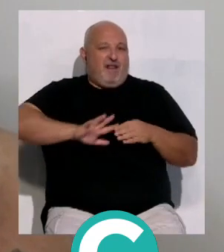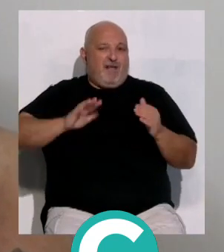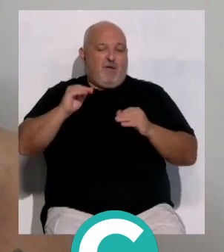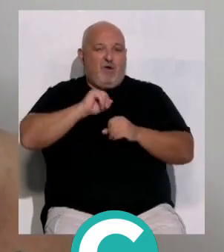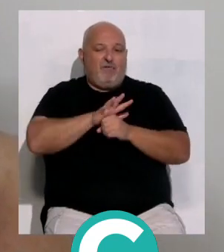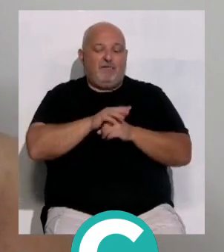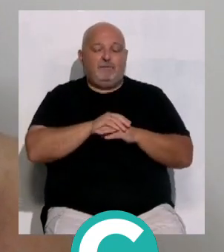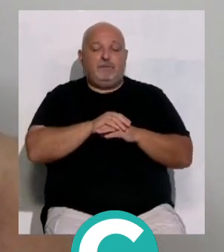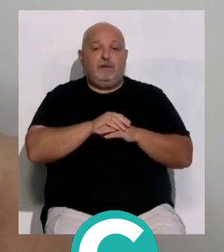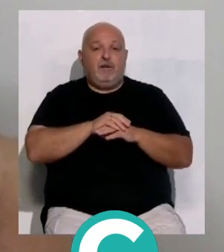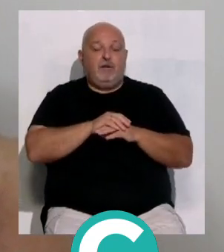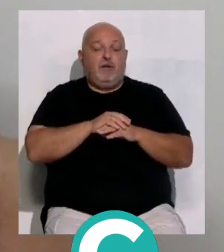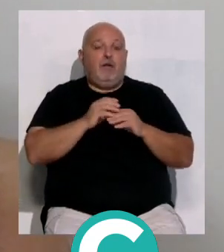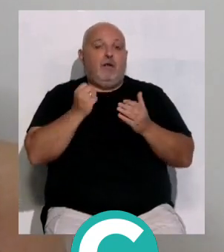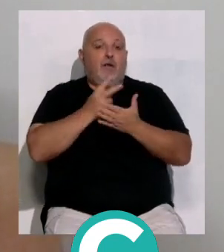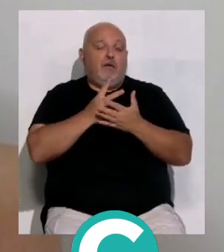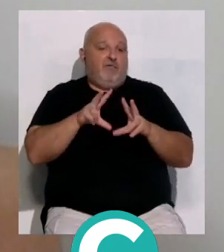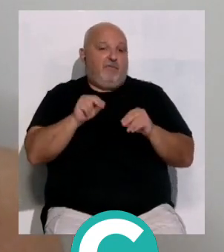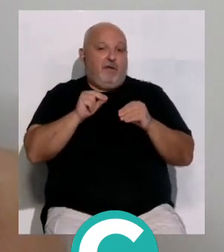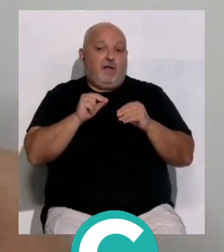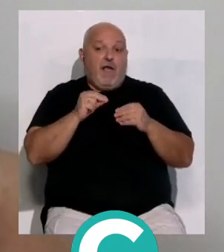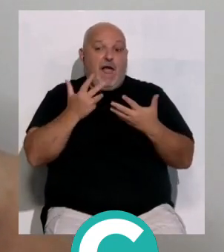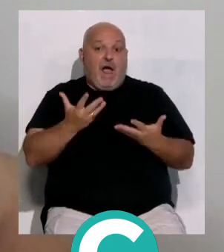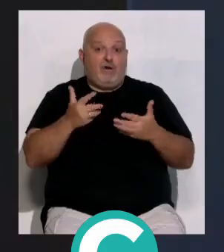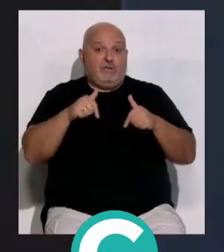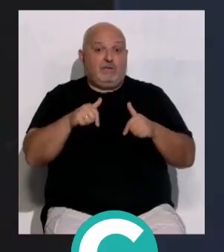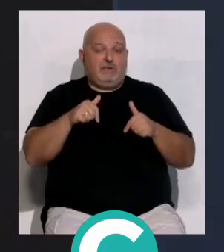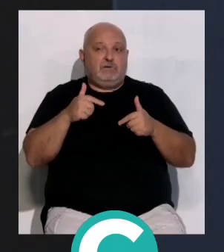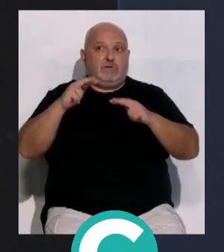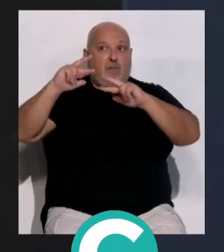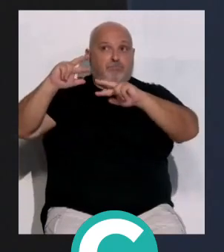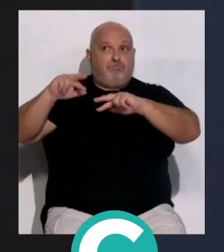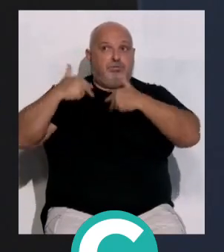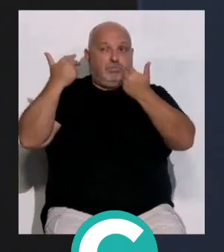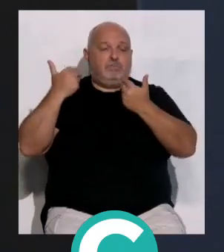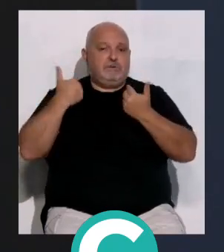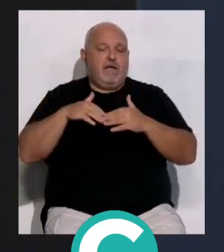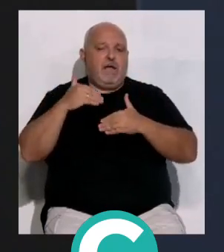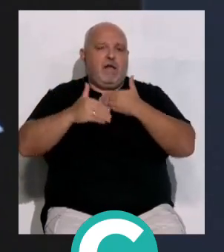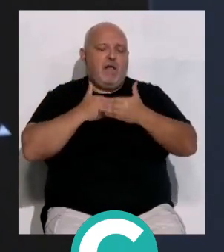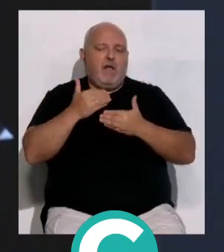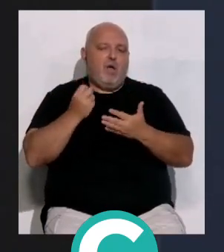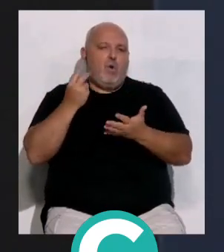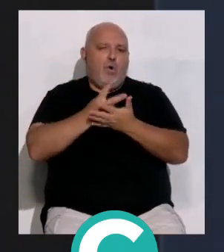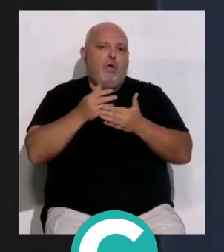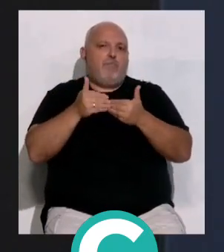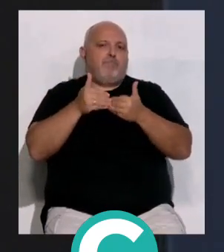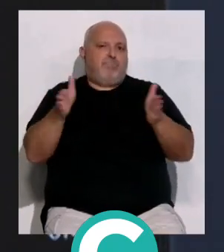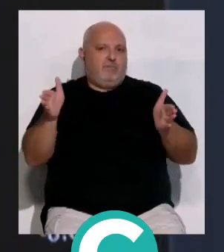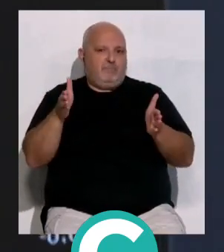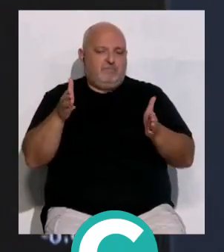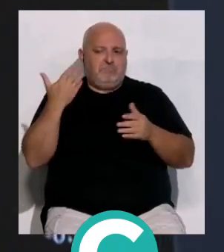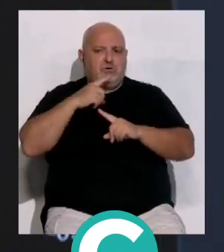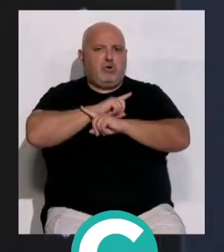pandemia. Hubo que ponerle fin y, bueno, pues cuando las autoridades sanitarias nos han ido permitiendo, hemos reabierto, que ha